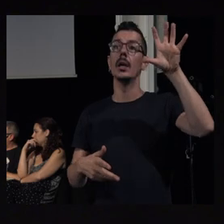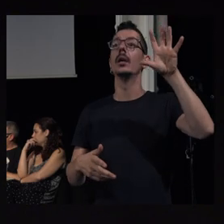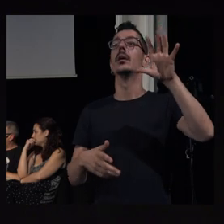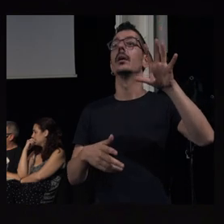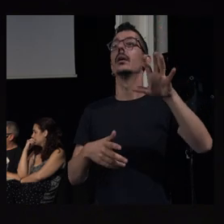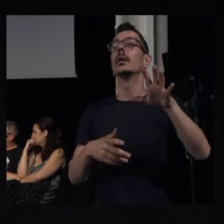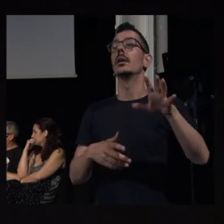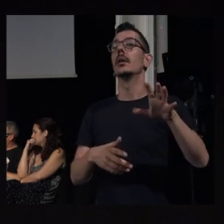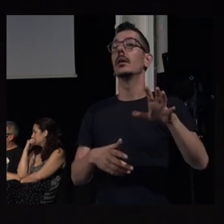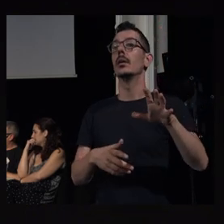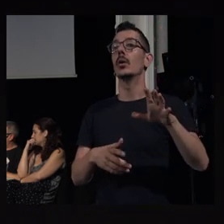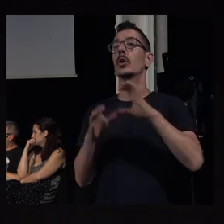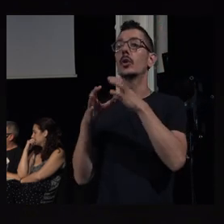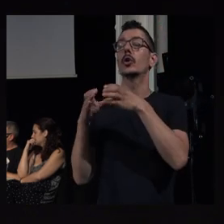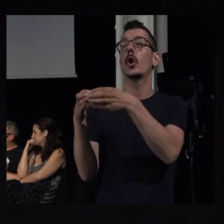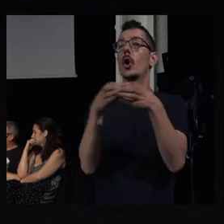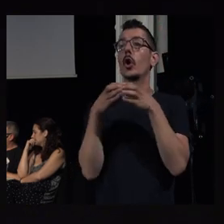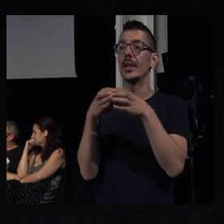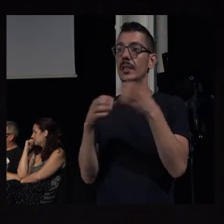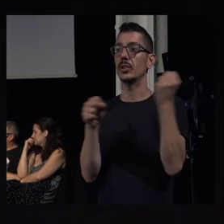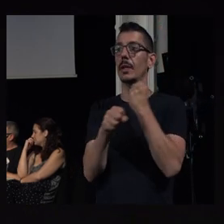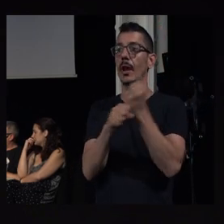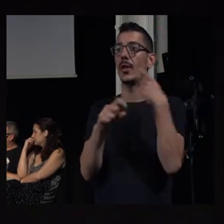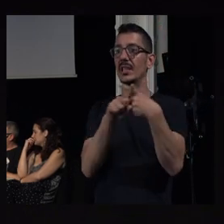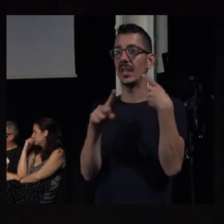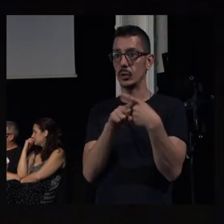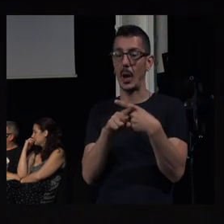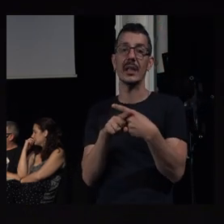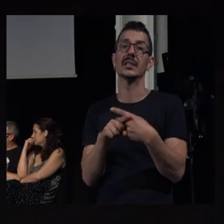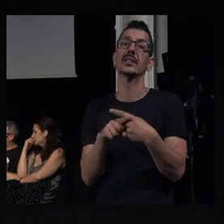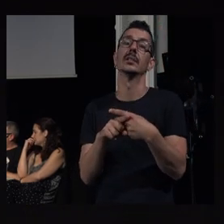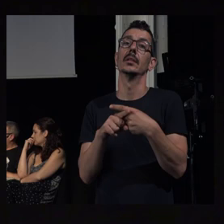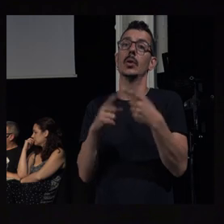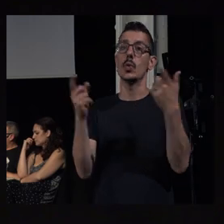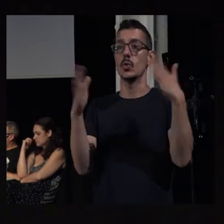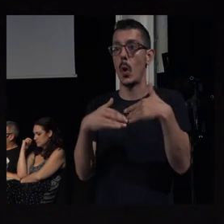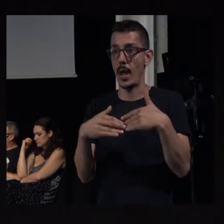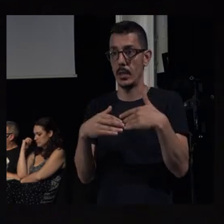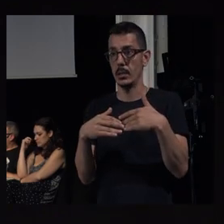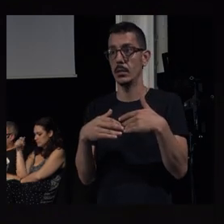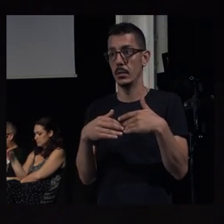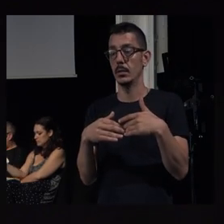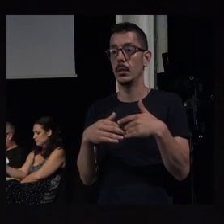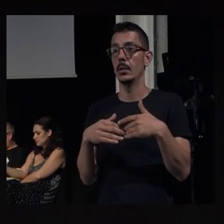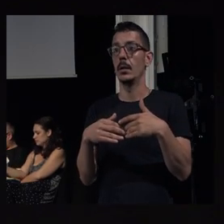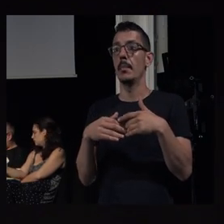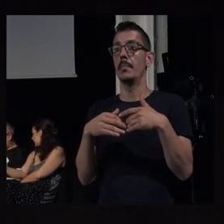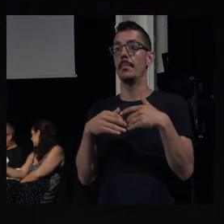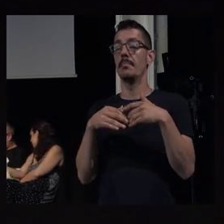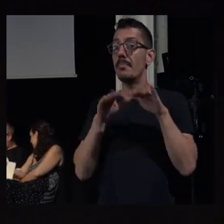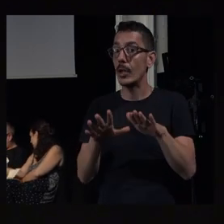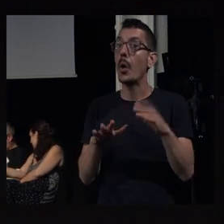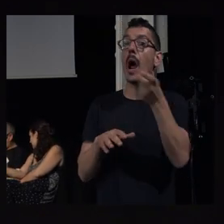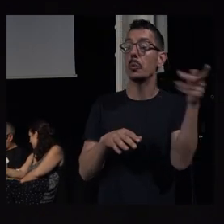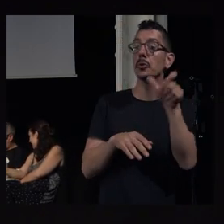todavía colectivos de trabajadoras sexuales en primera persona, pero tenemos colectivos que lo hacen muy guay. Y además, no contenta con